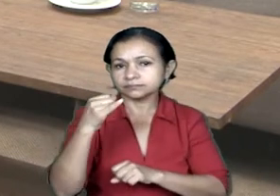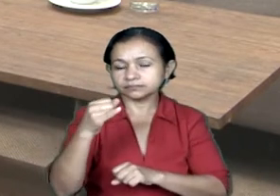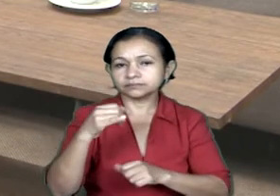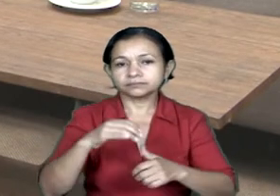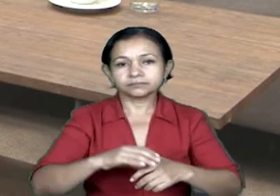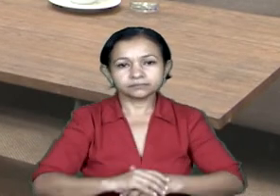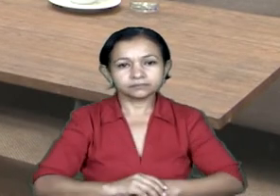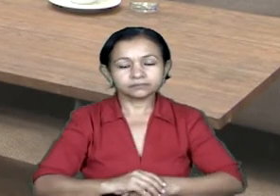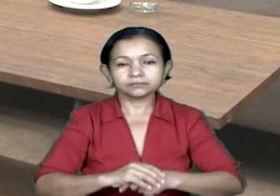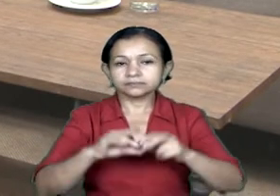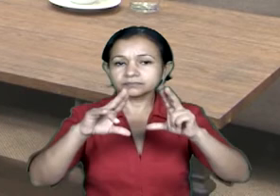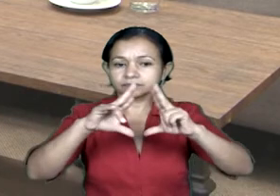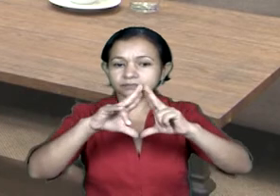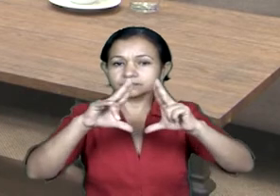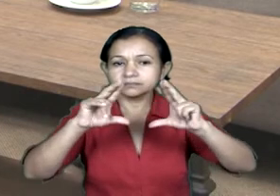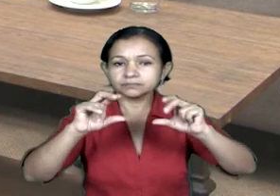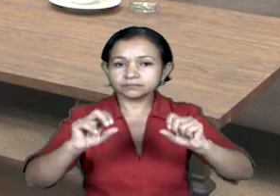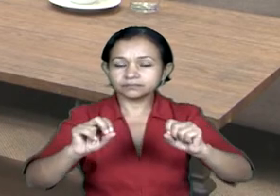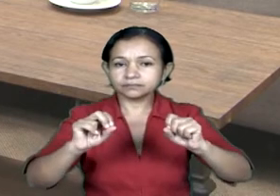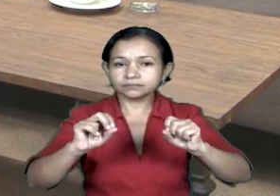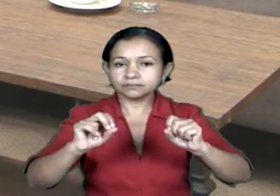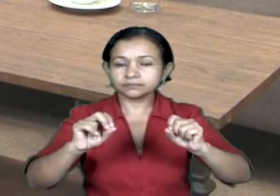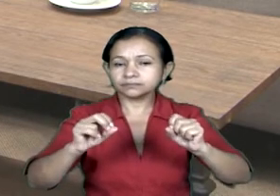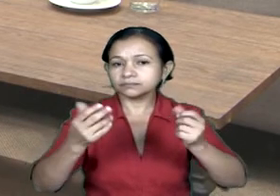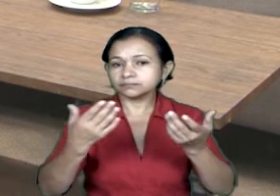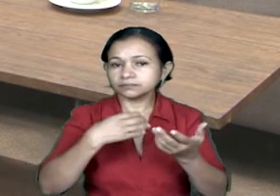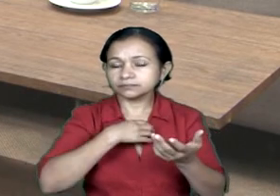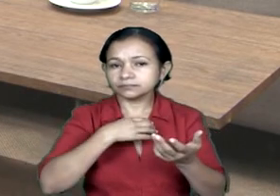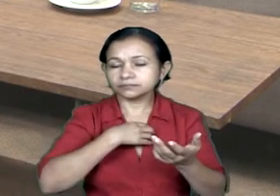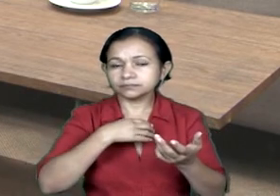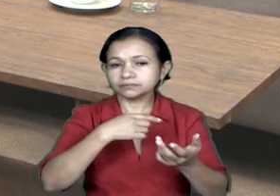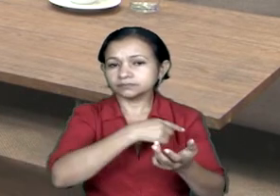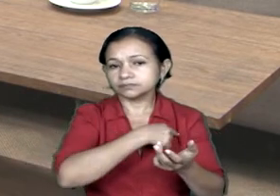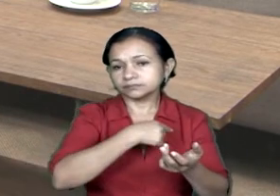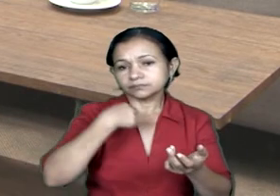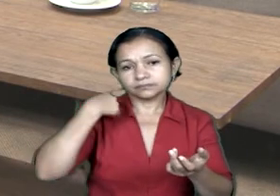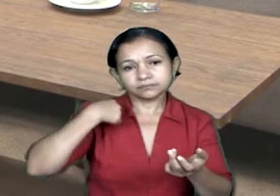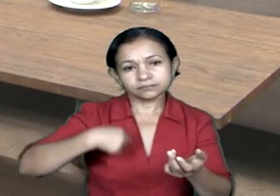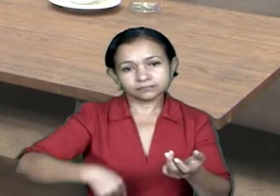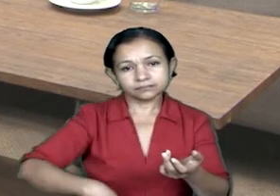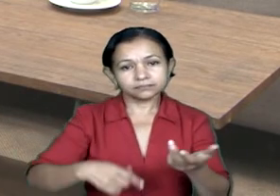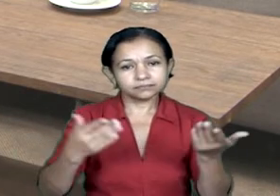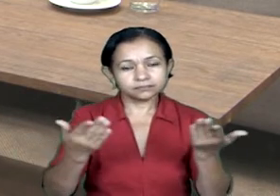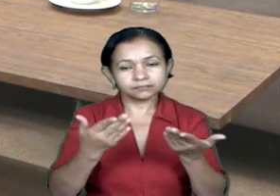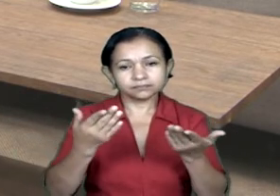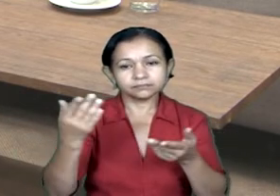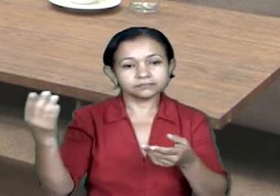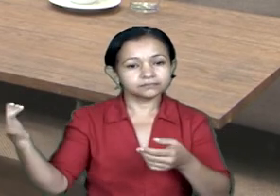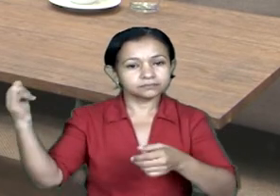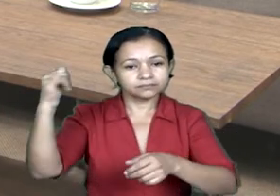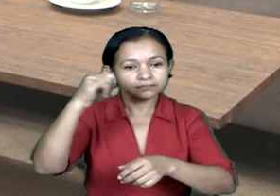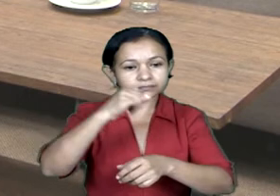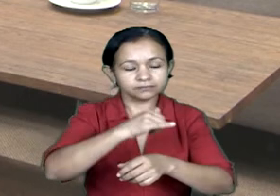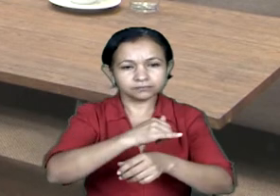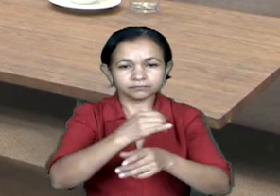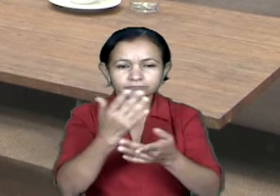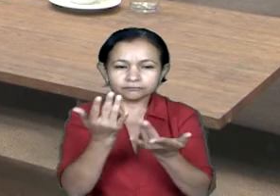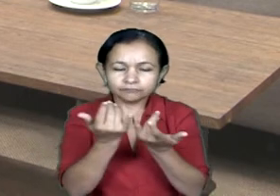¿no? De Nicaragua siempre es como algo para los taiwaneses, ¿no? Como un lugar misterioso,